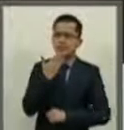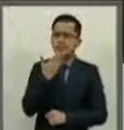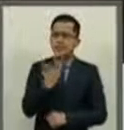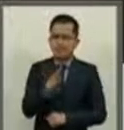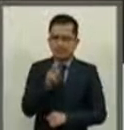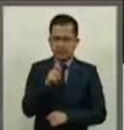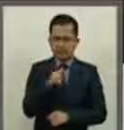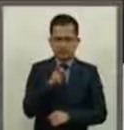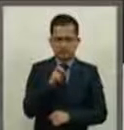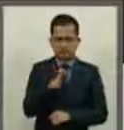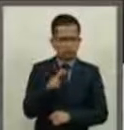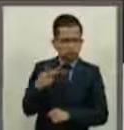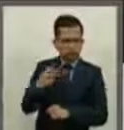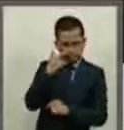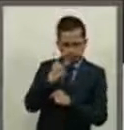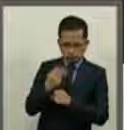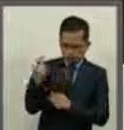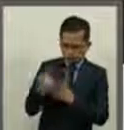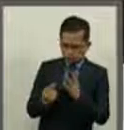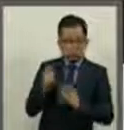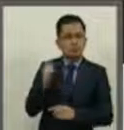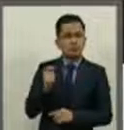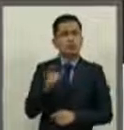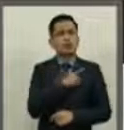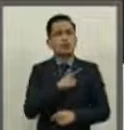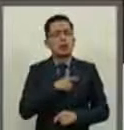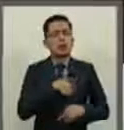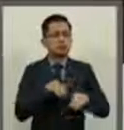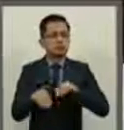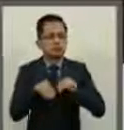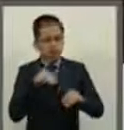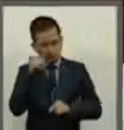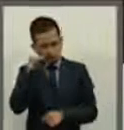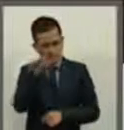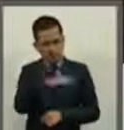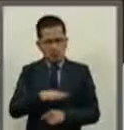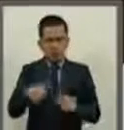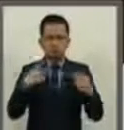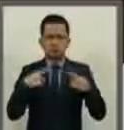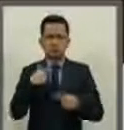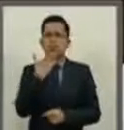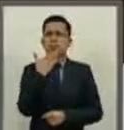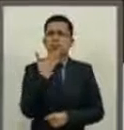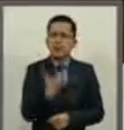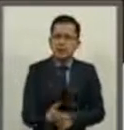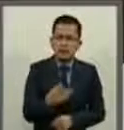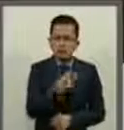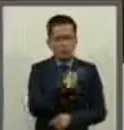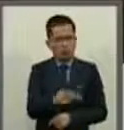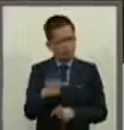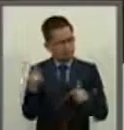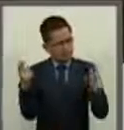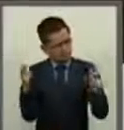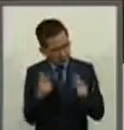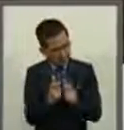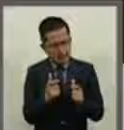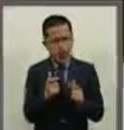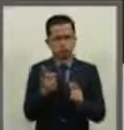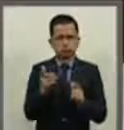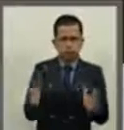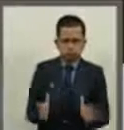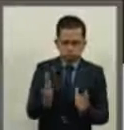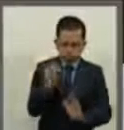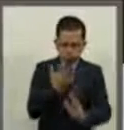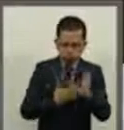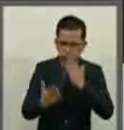coordinar las acciones que incidan en el bienestar de la población, el combate a la pobreza y el desarrollo humano, fomentando un mejor nivel